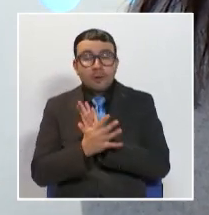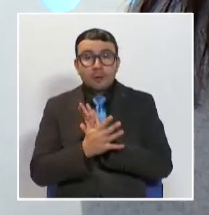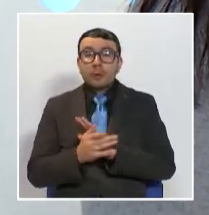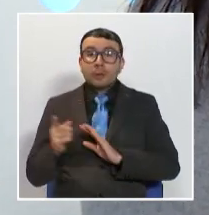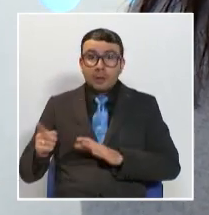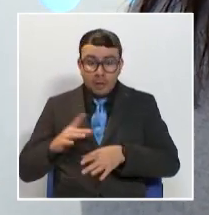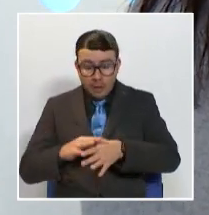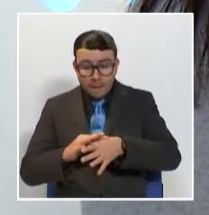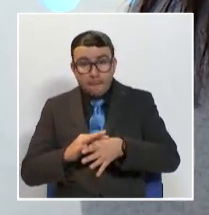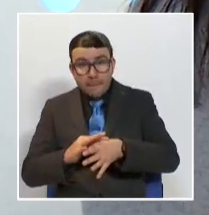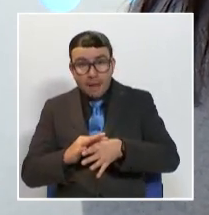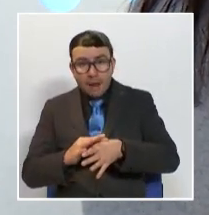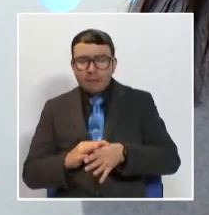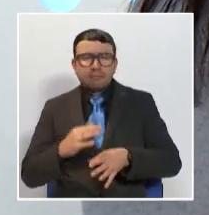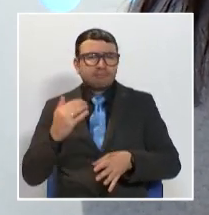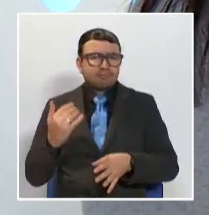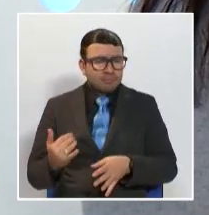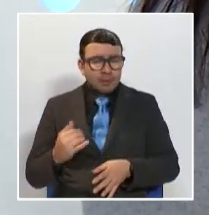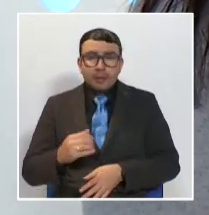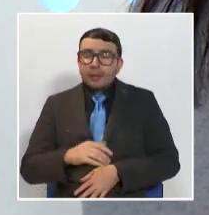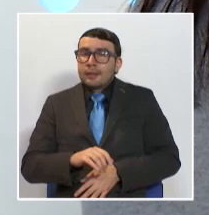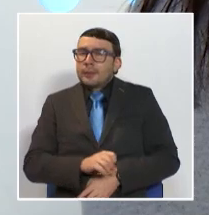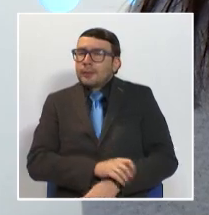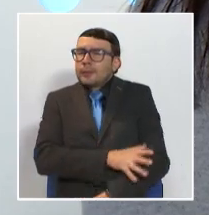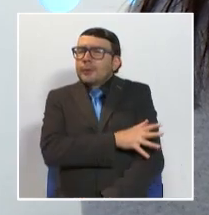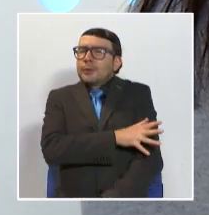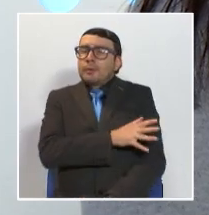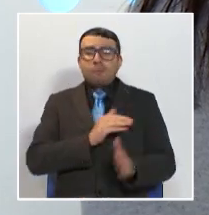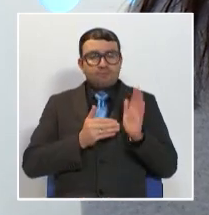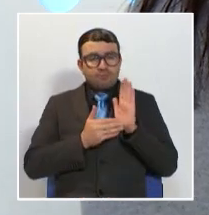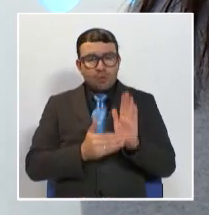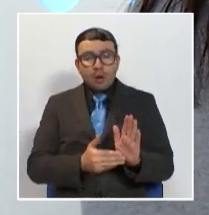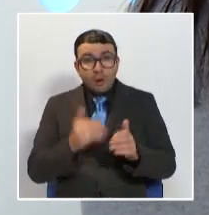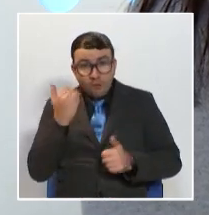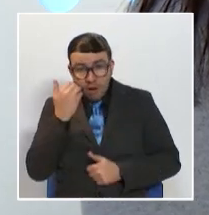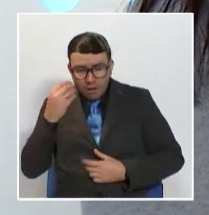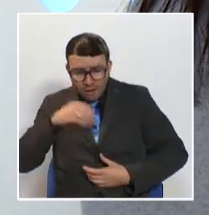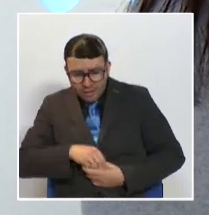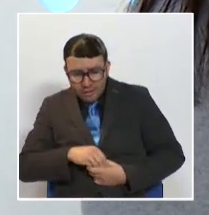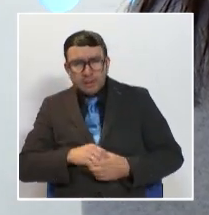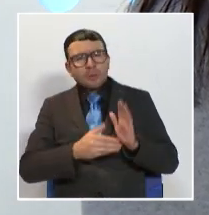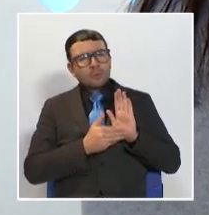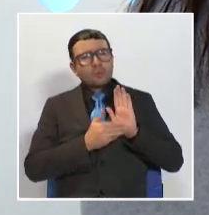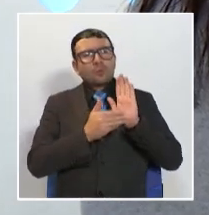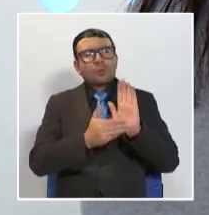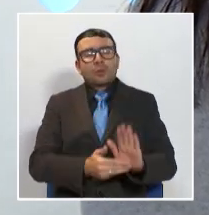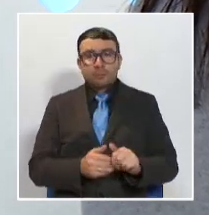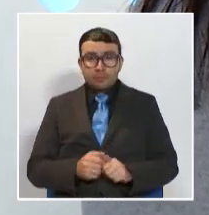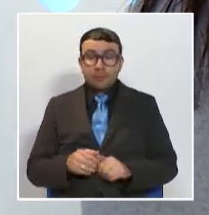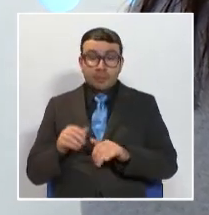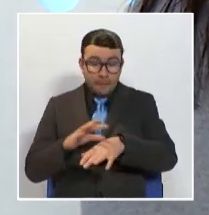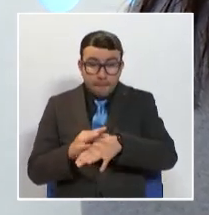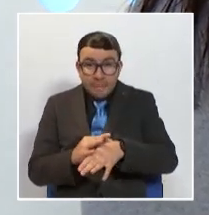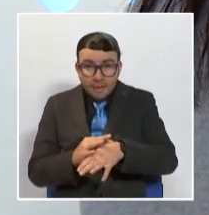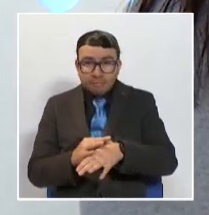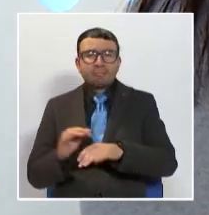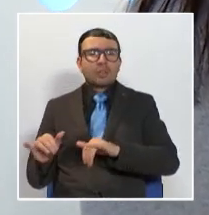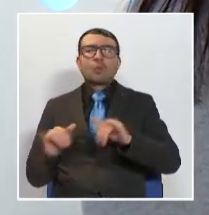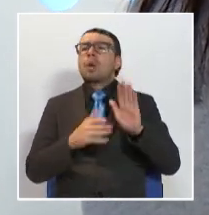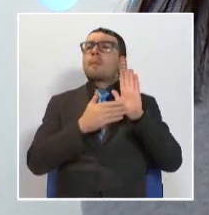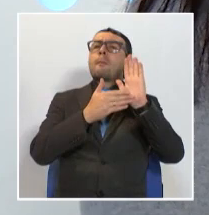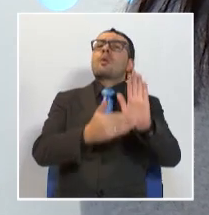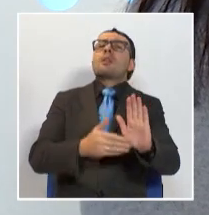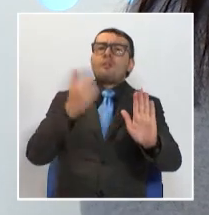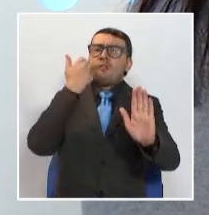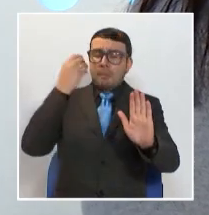un órgano que expresa emociones y que expresa muchas enfermedades internas. Es la ventana tal vez a las enfermedades internas